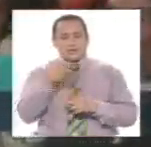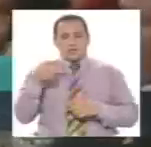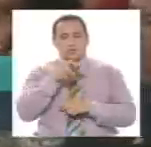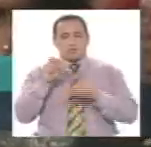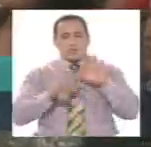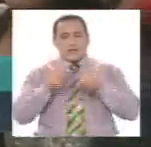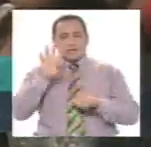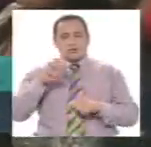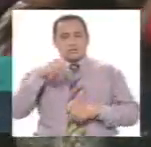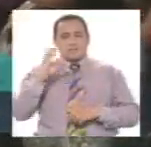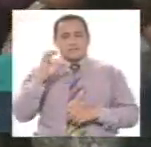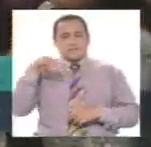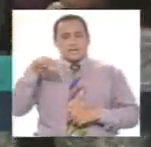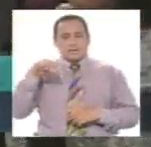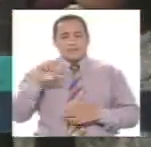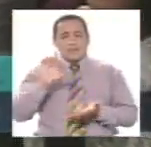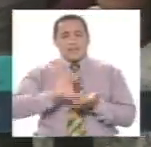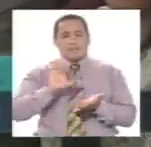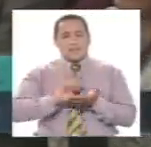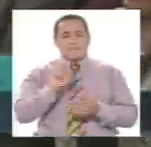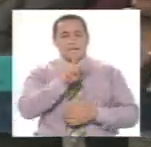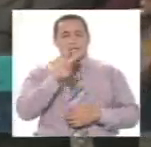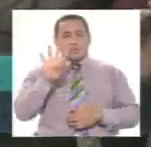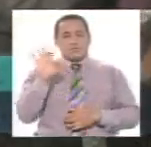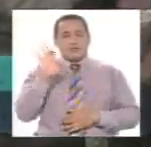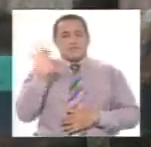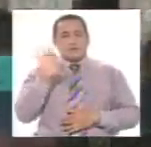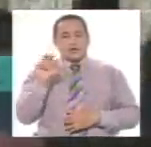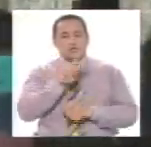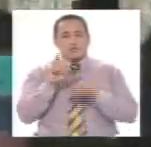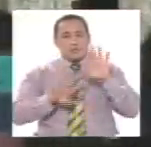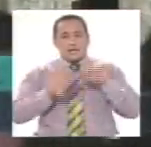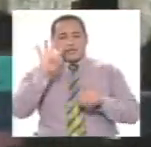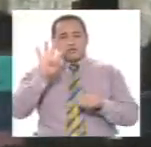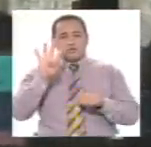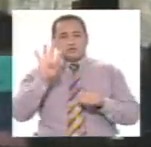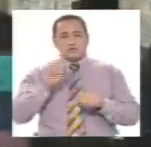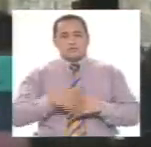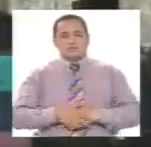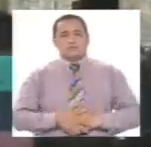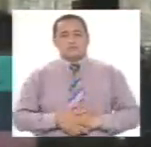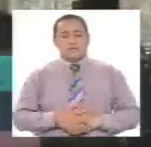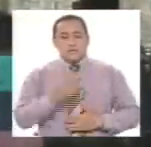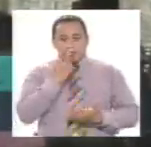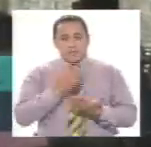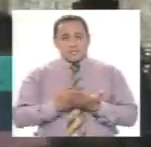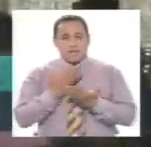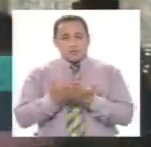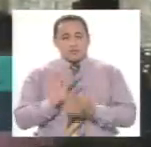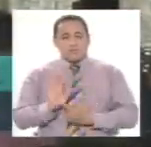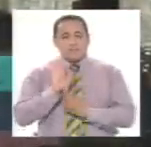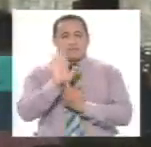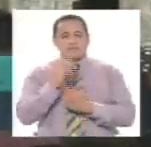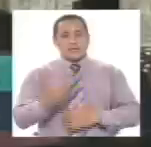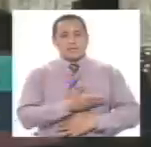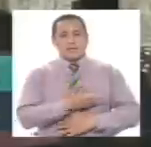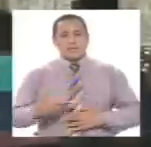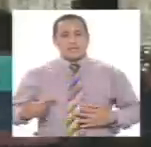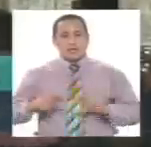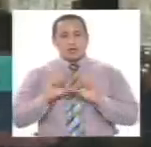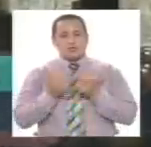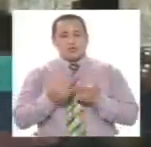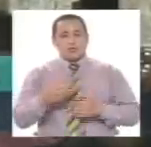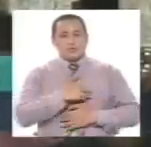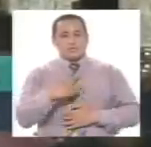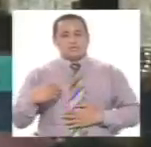074-2014, PCM, Lima, 24 de febrero de 2014. Vista la propuesta del señor Presidente del Consejo